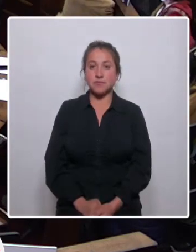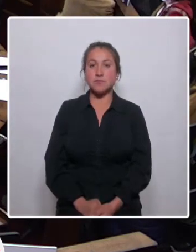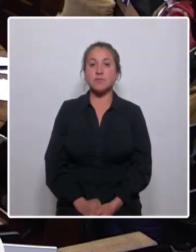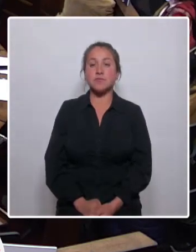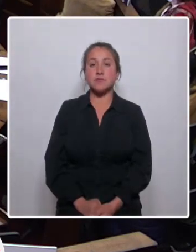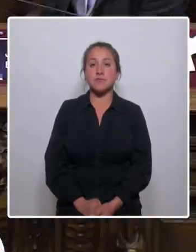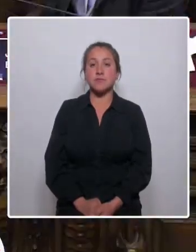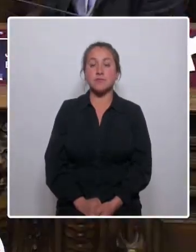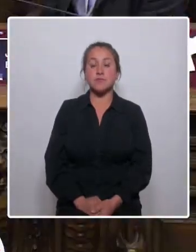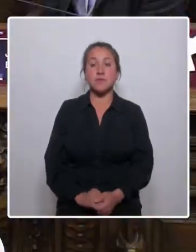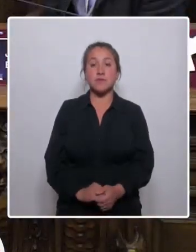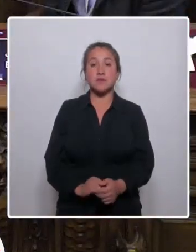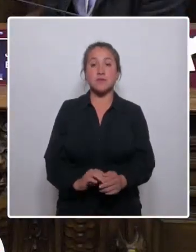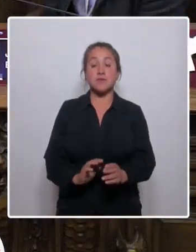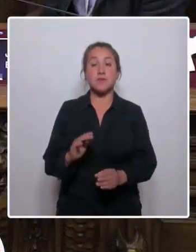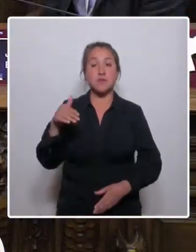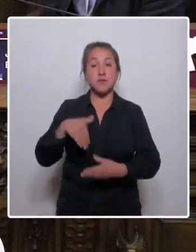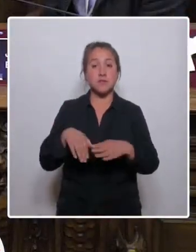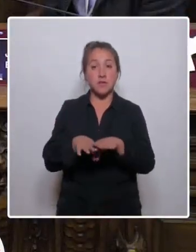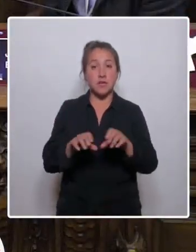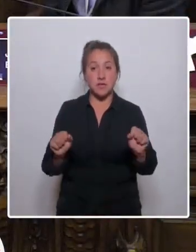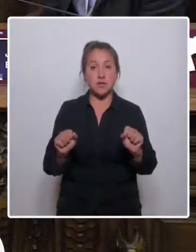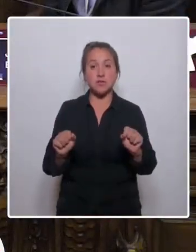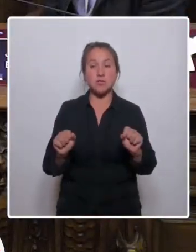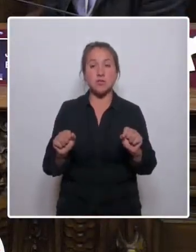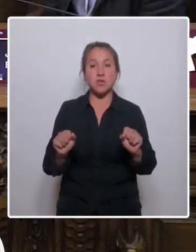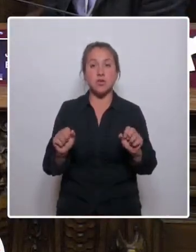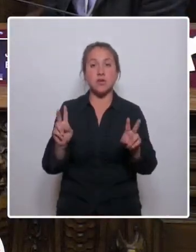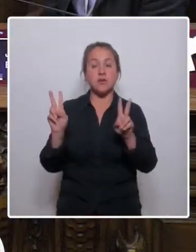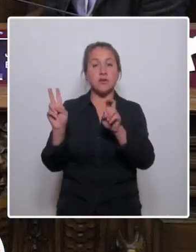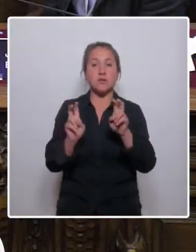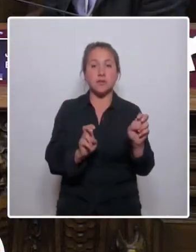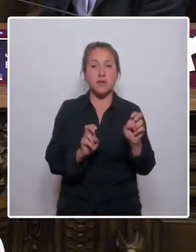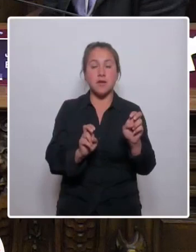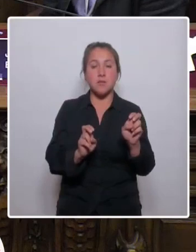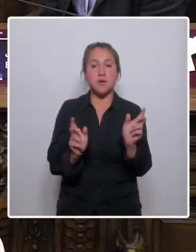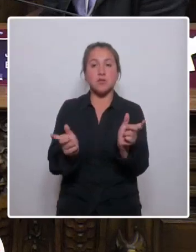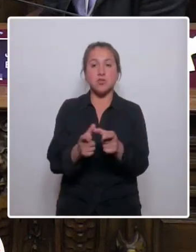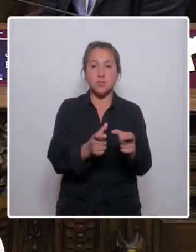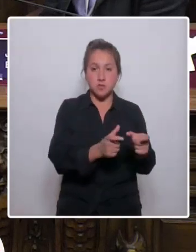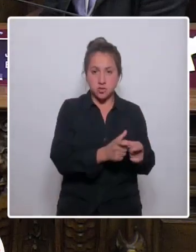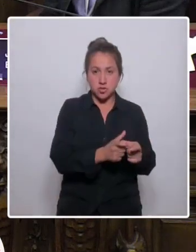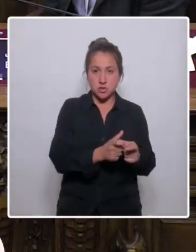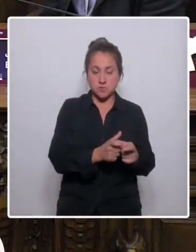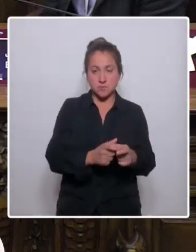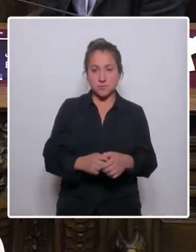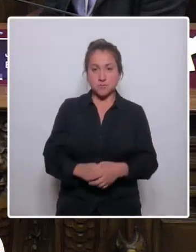Con esta votación queda concluido lo referido al tema de las comisiones.